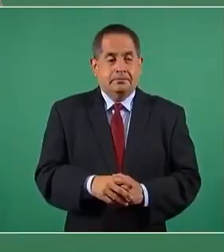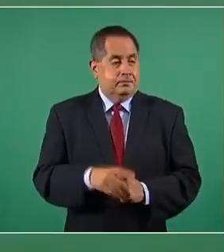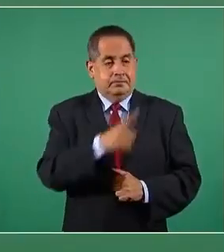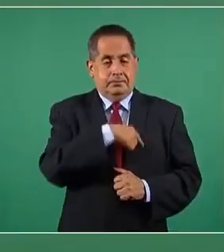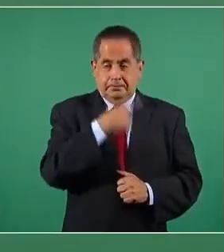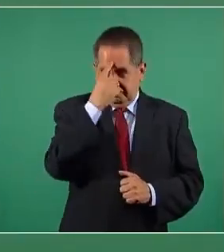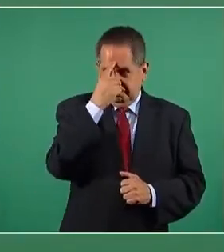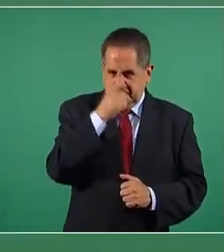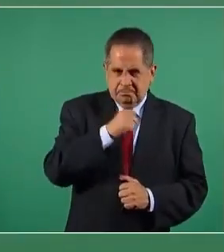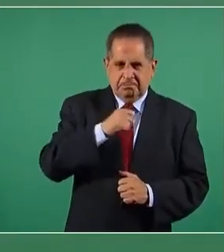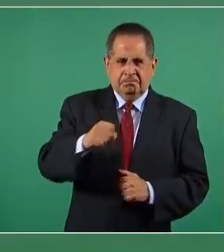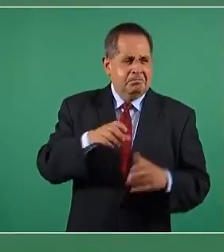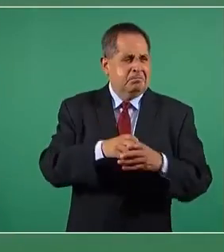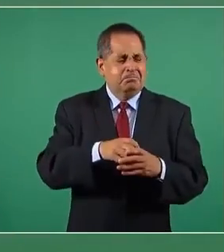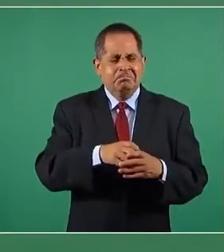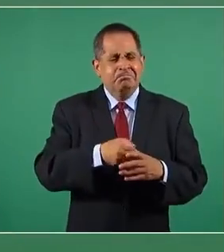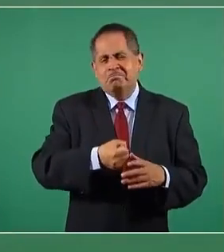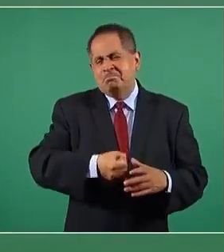pensamiento rancio,